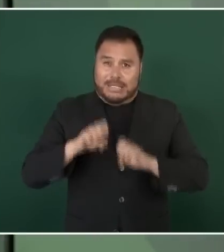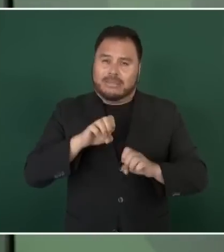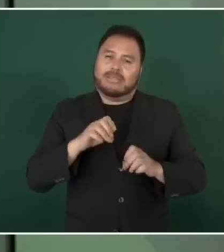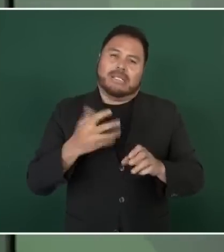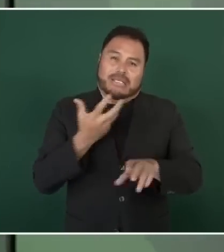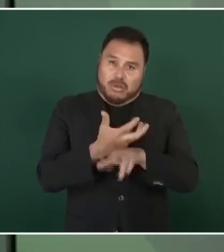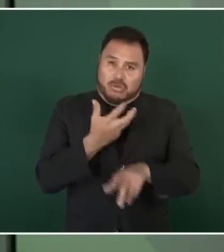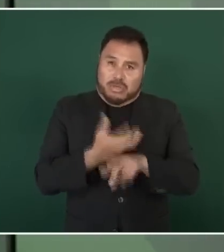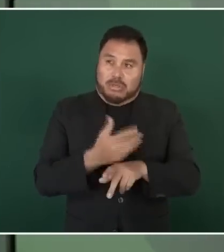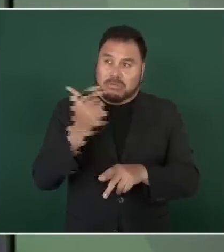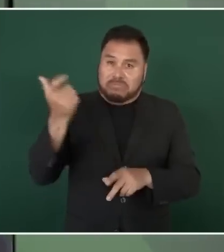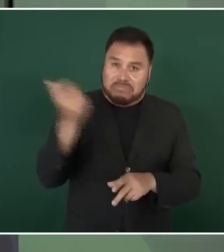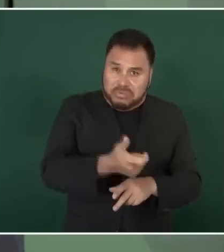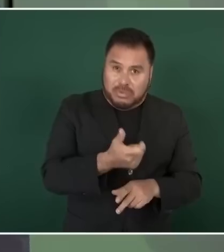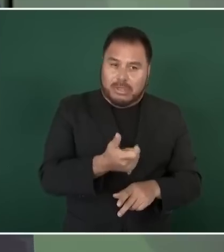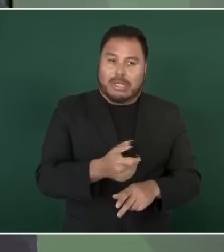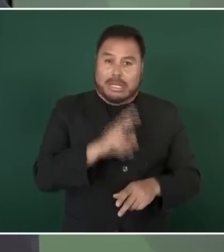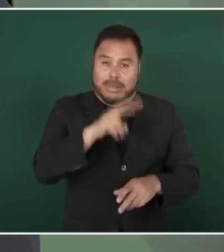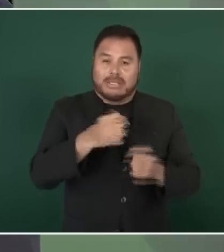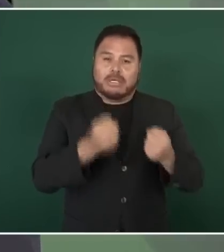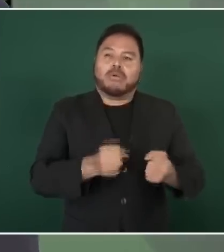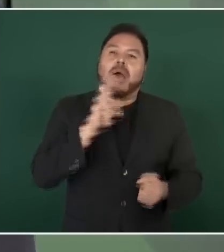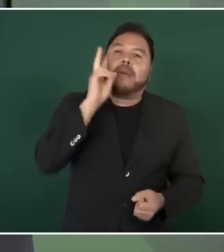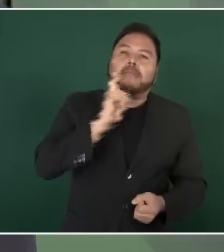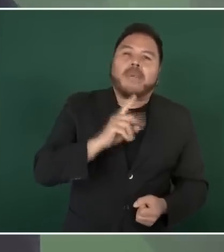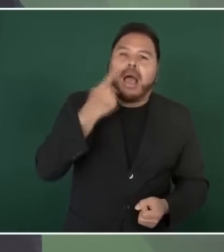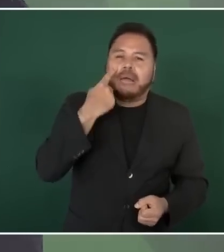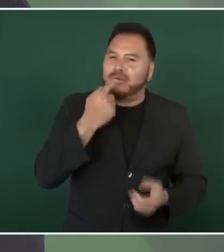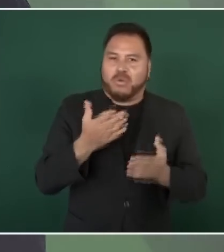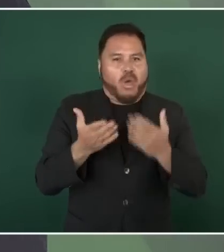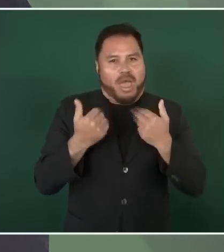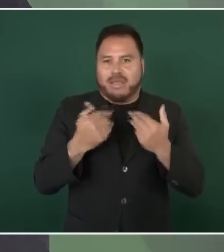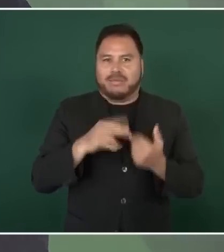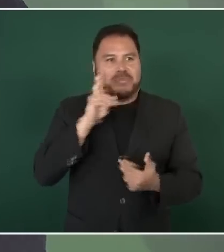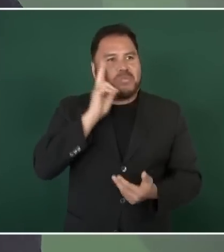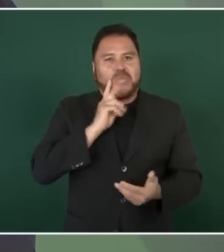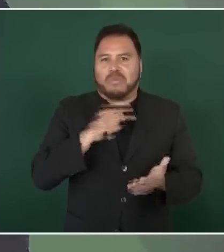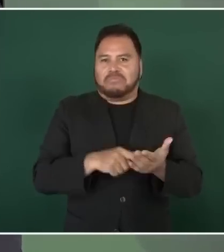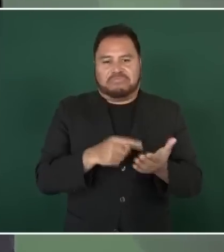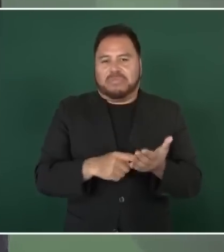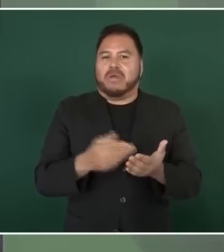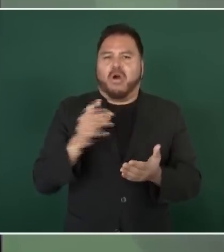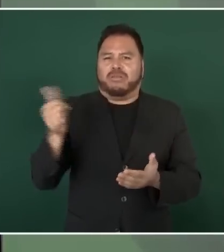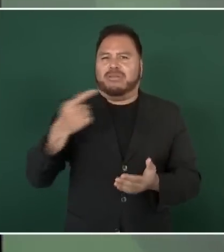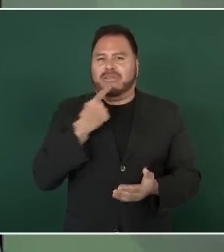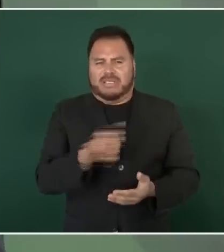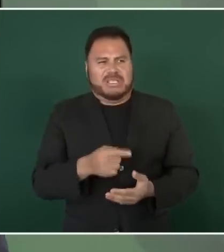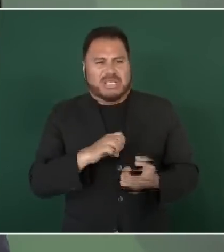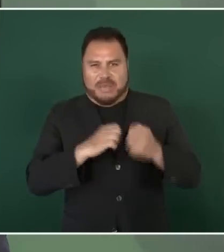Estados Unidos, como denunciaron sus adversarios.